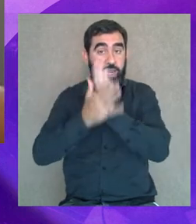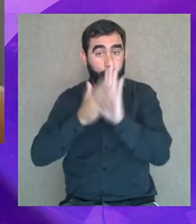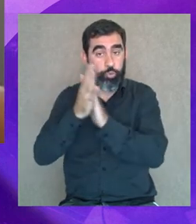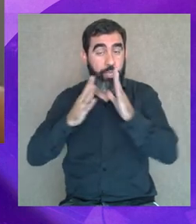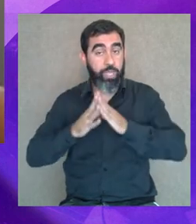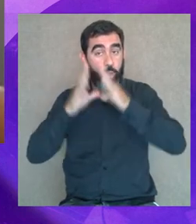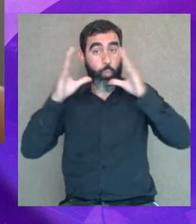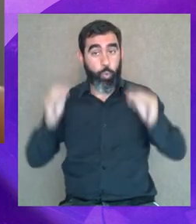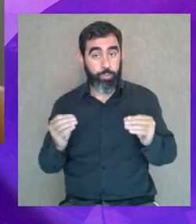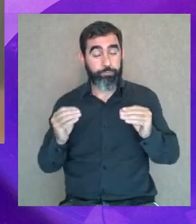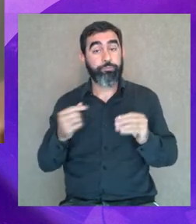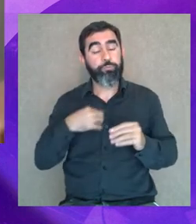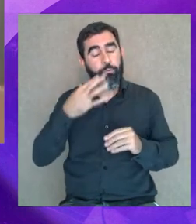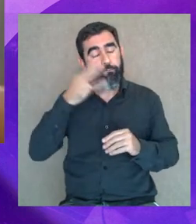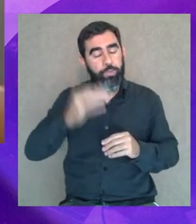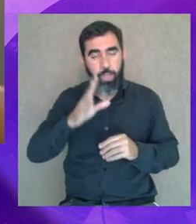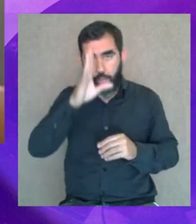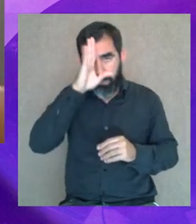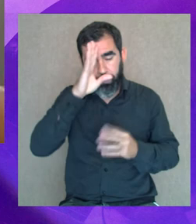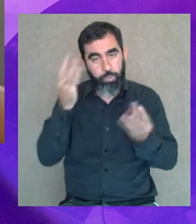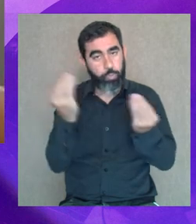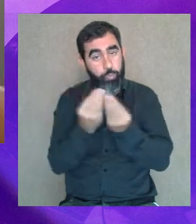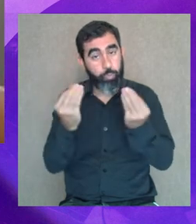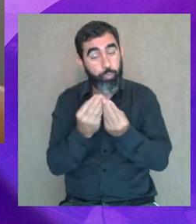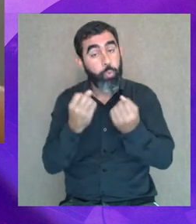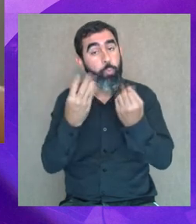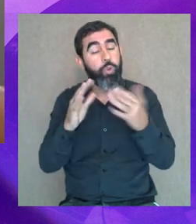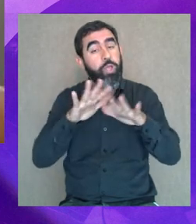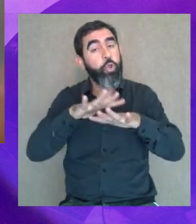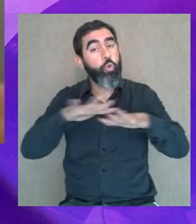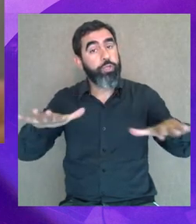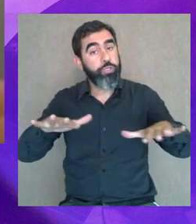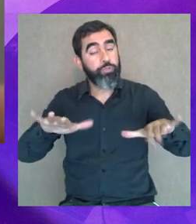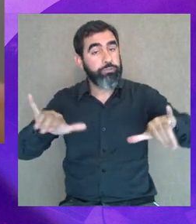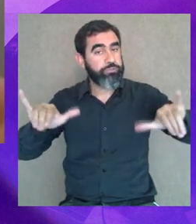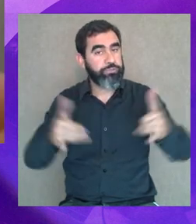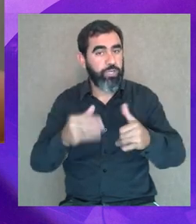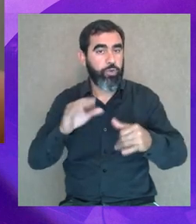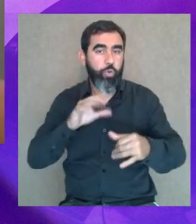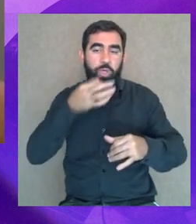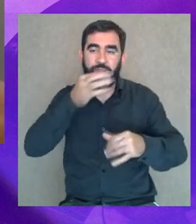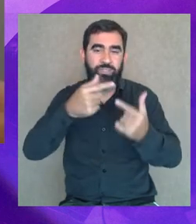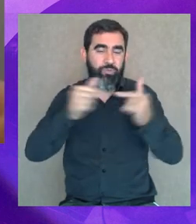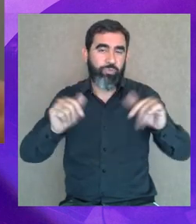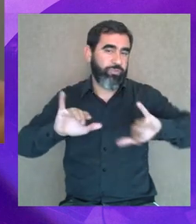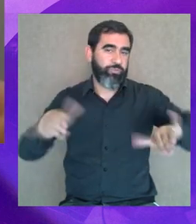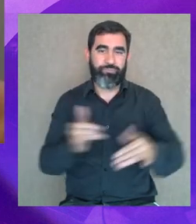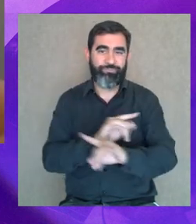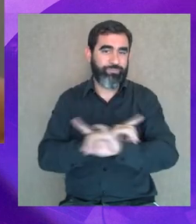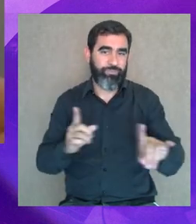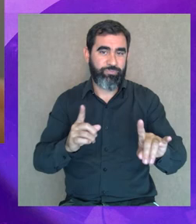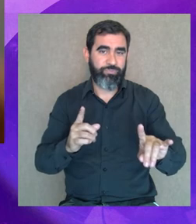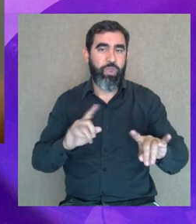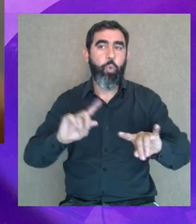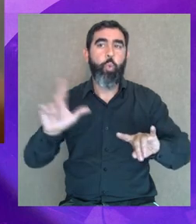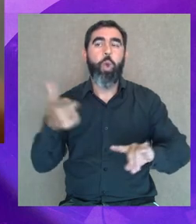de la cual realmente estoy aprendiendo un montón porque los gurises ya no hablan de estas cosas ya